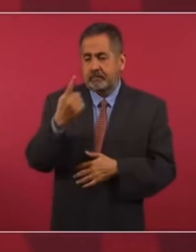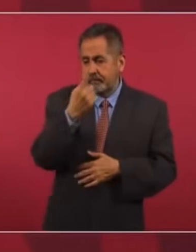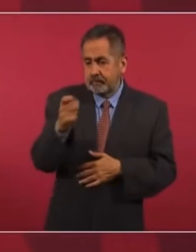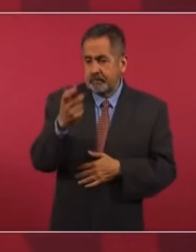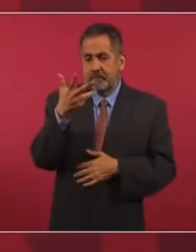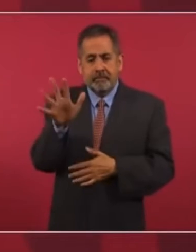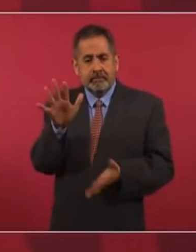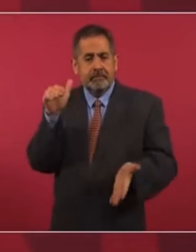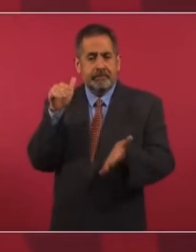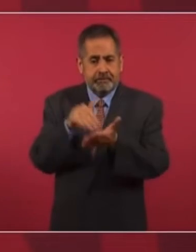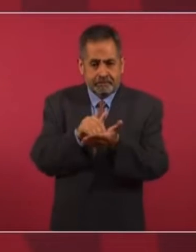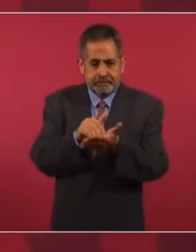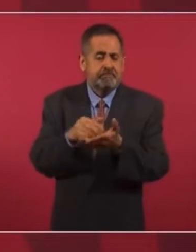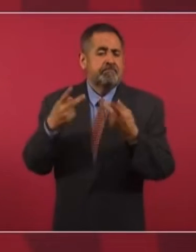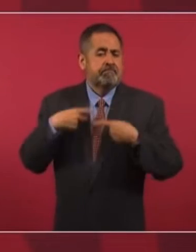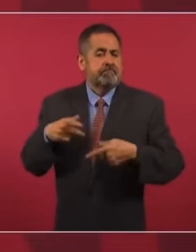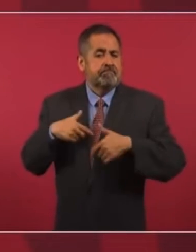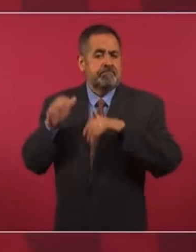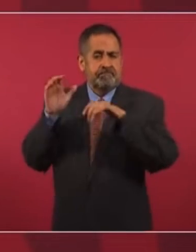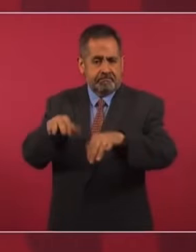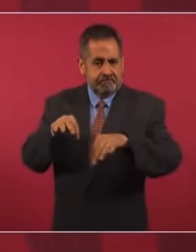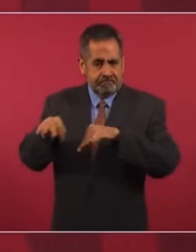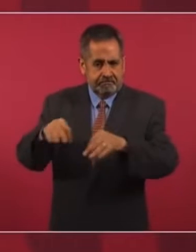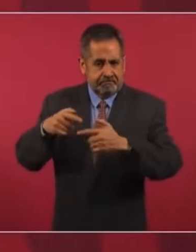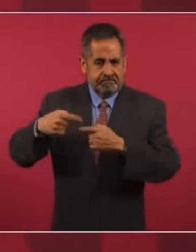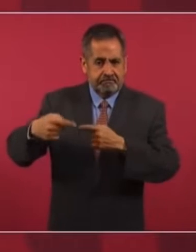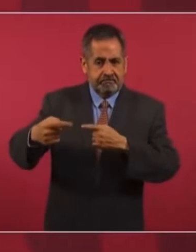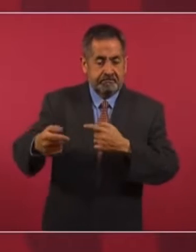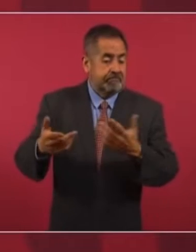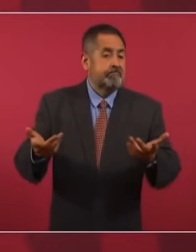110,000 empleos.